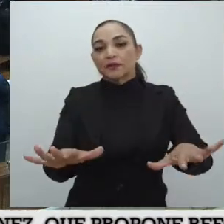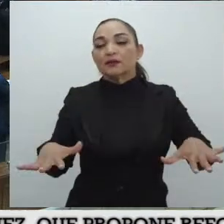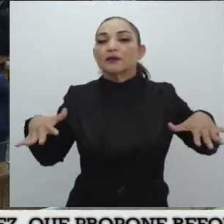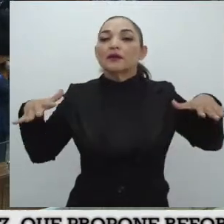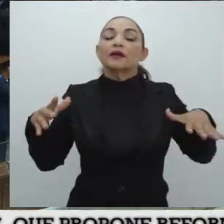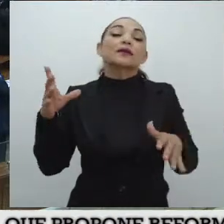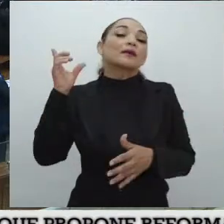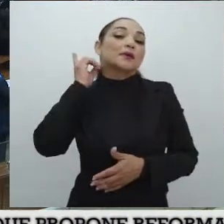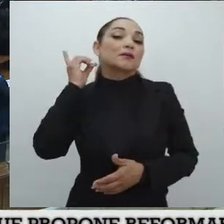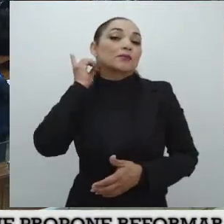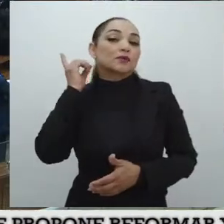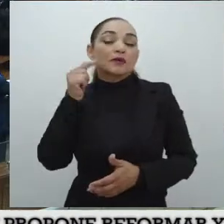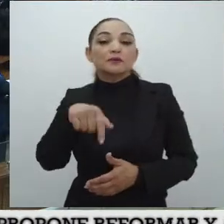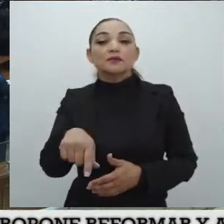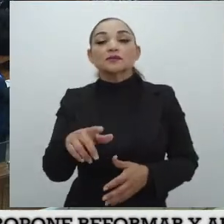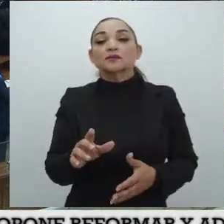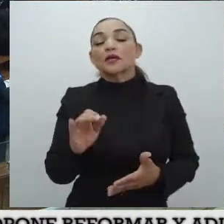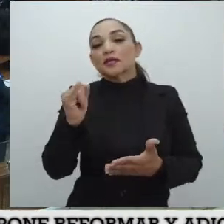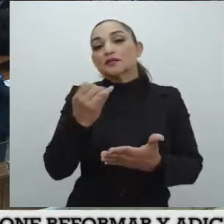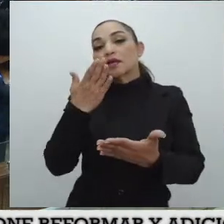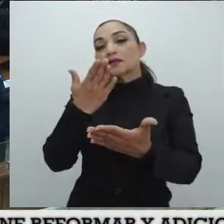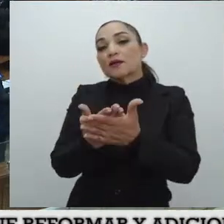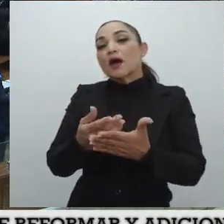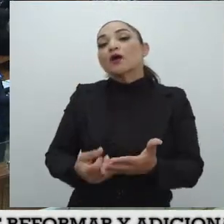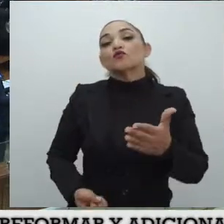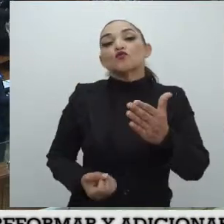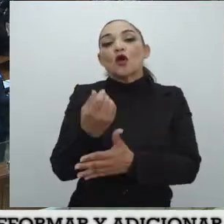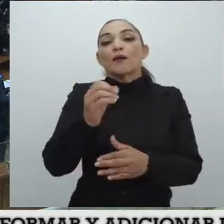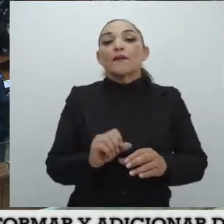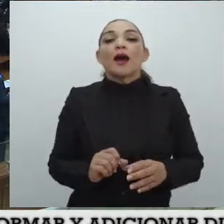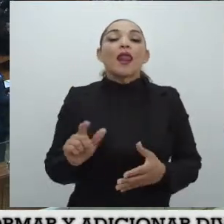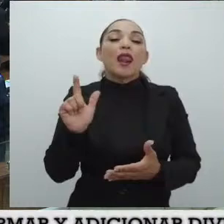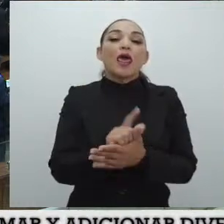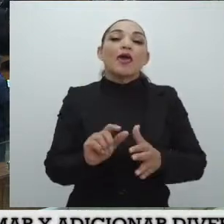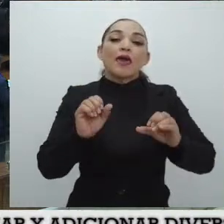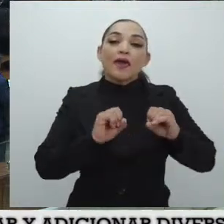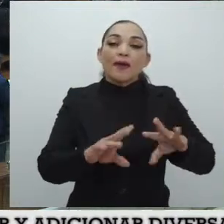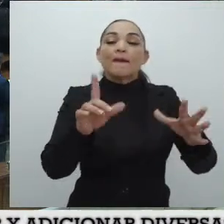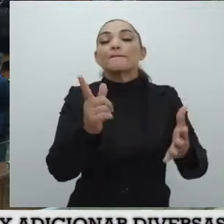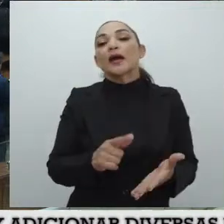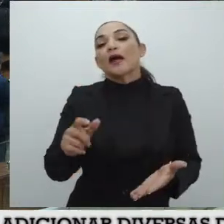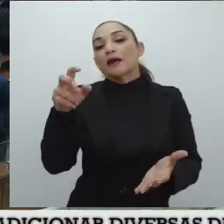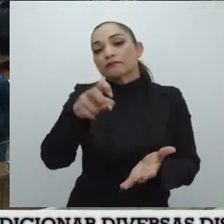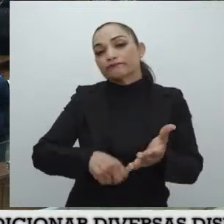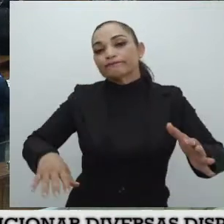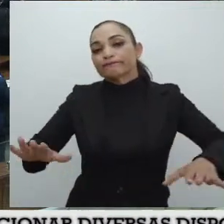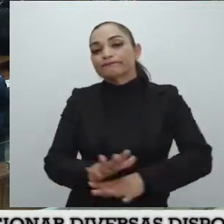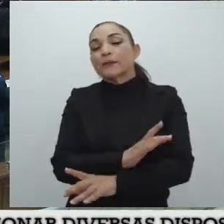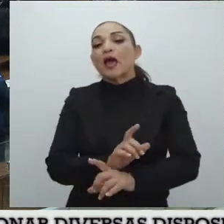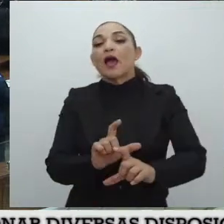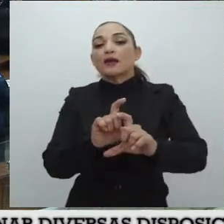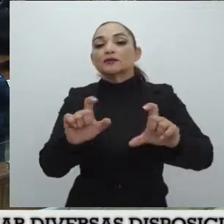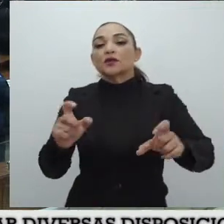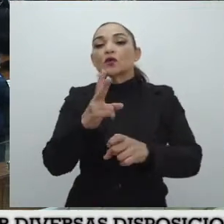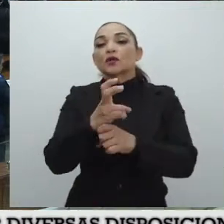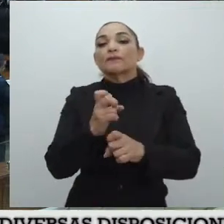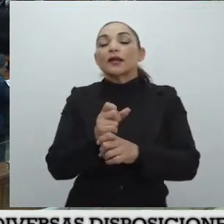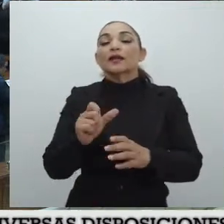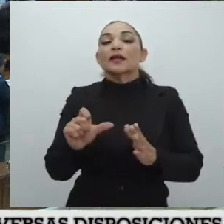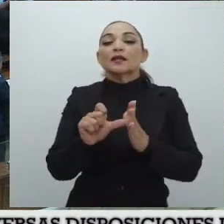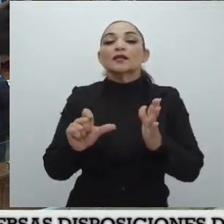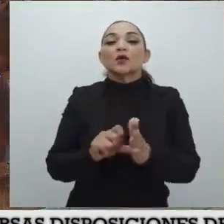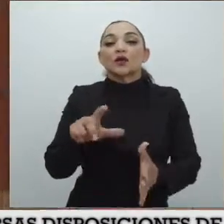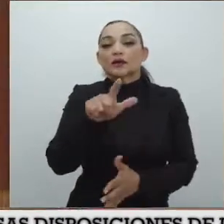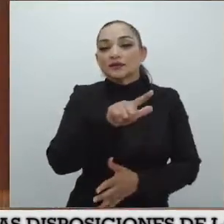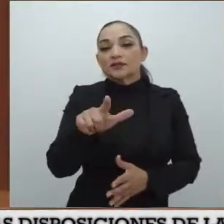siguiente iniciativa de decreto por el que se propone reformar el segundo párrafo del artículo 17 y se adicionan